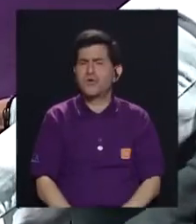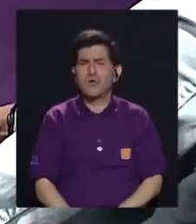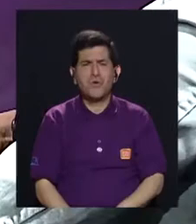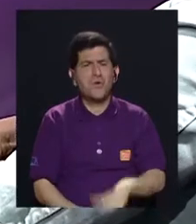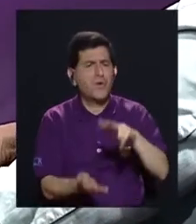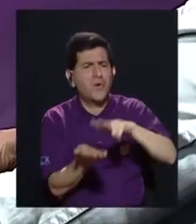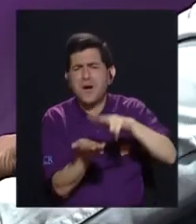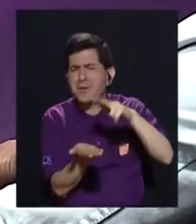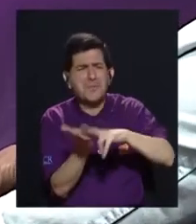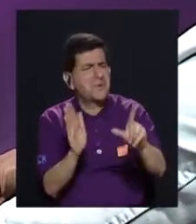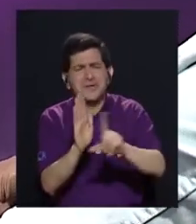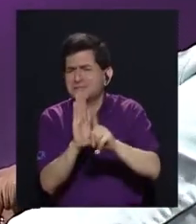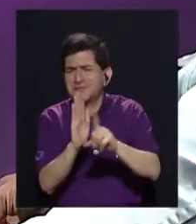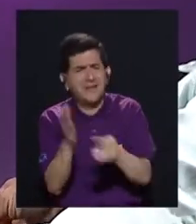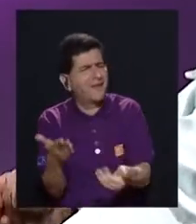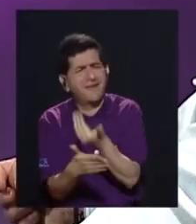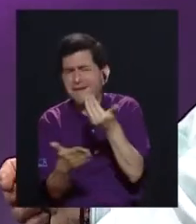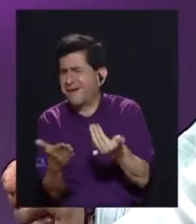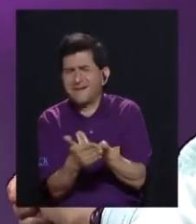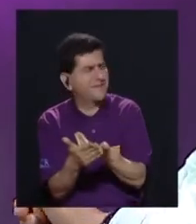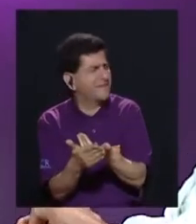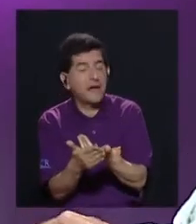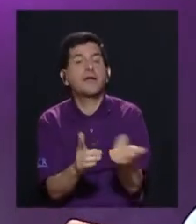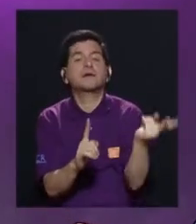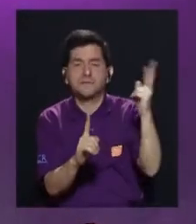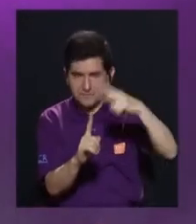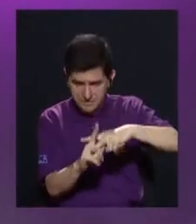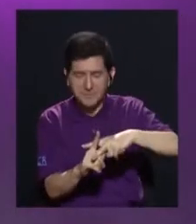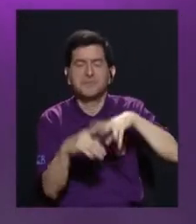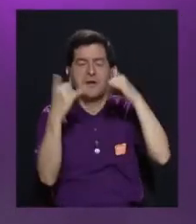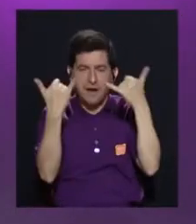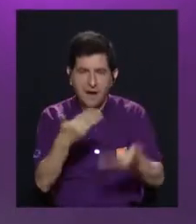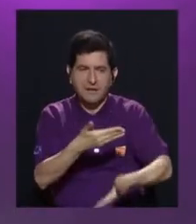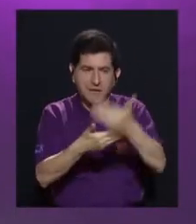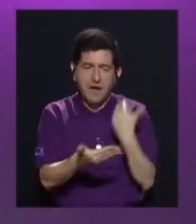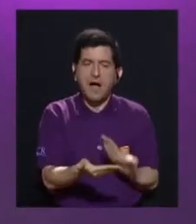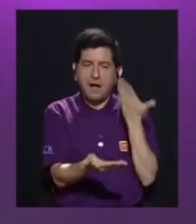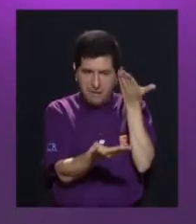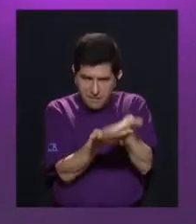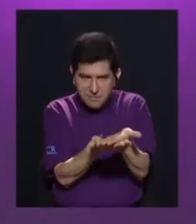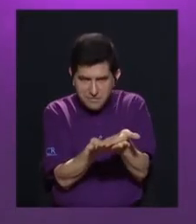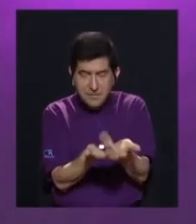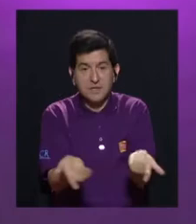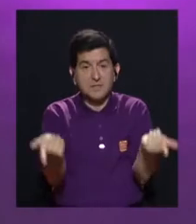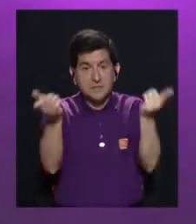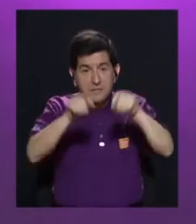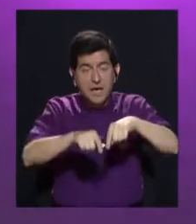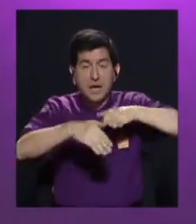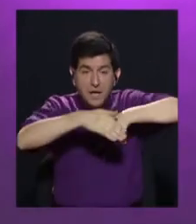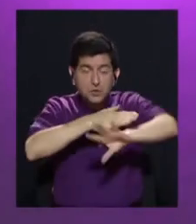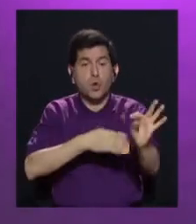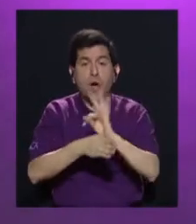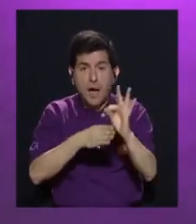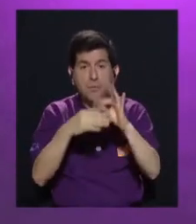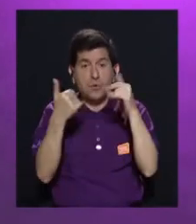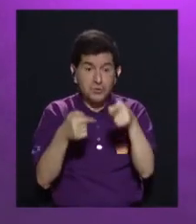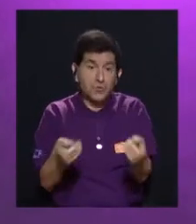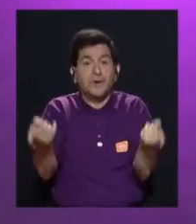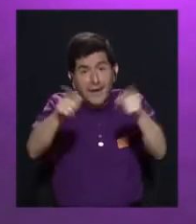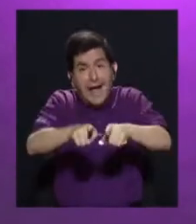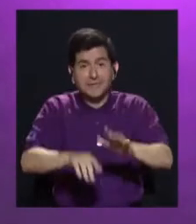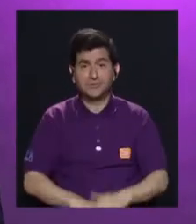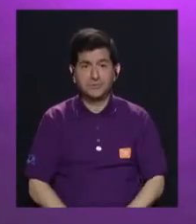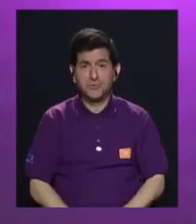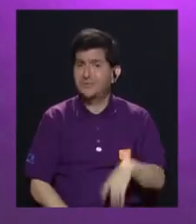nuevas leyes sino más bien ejecutar lo que ya ha planteado y en el caso de este euro terapéutico esto es claramente el caso